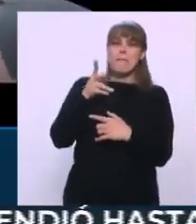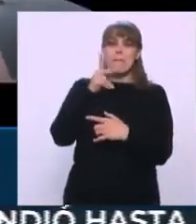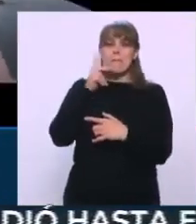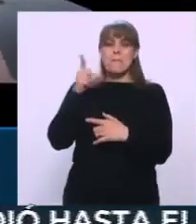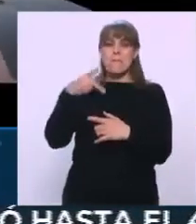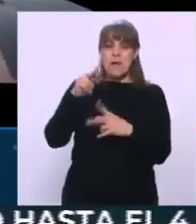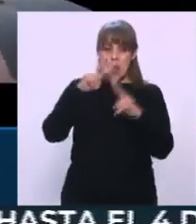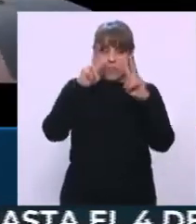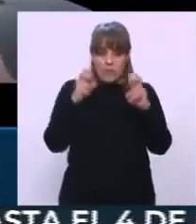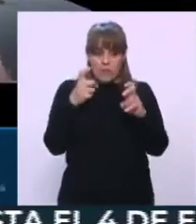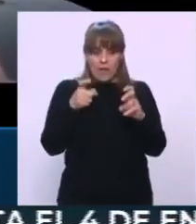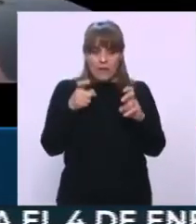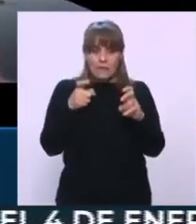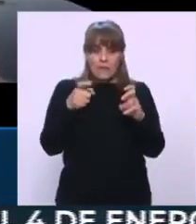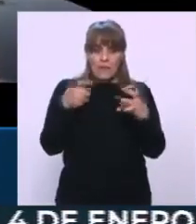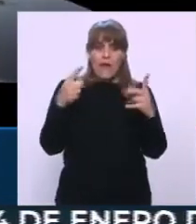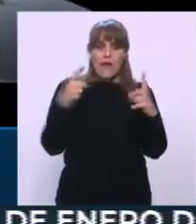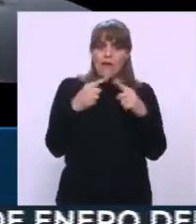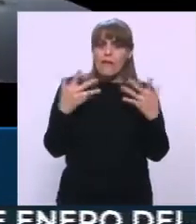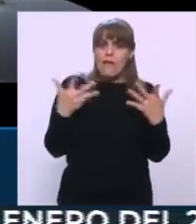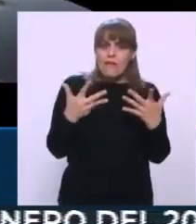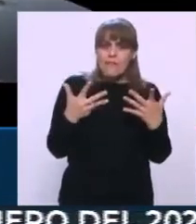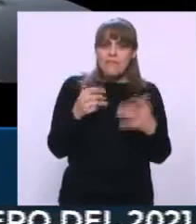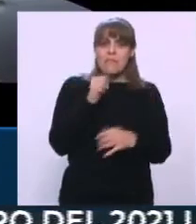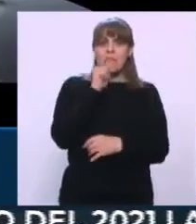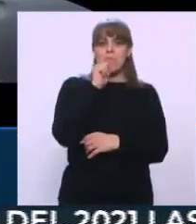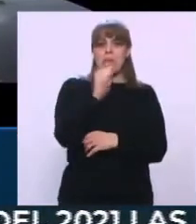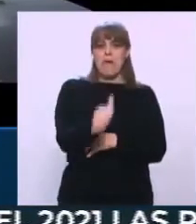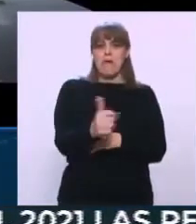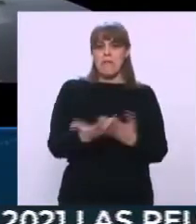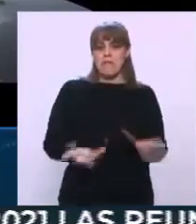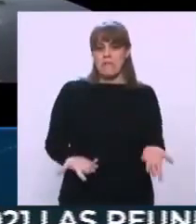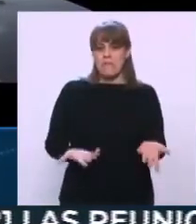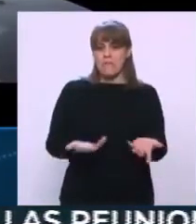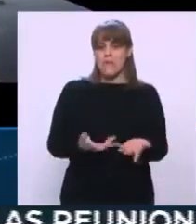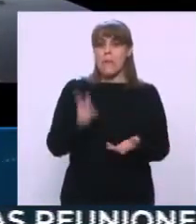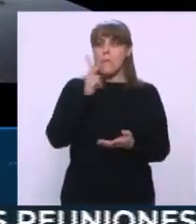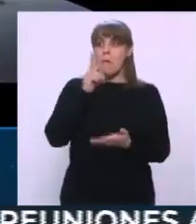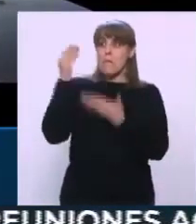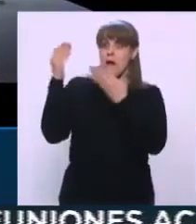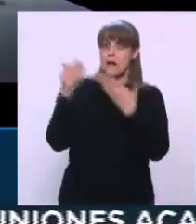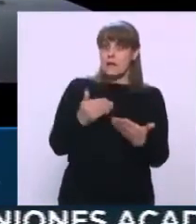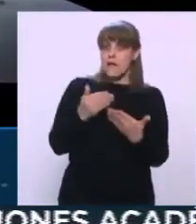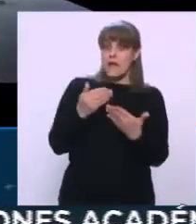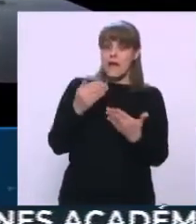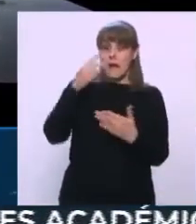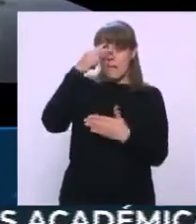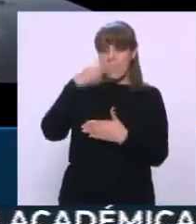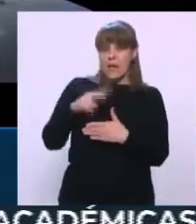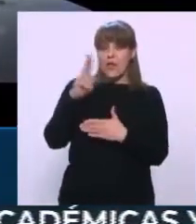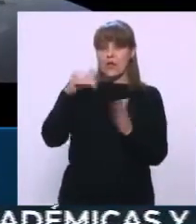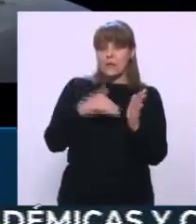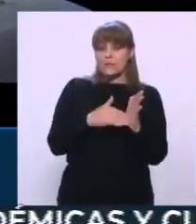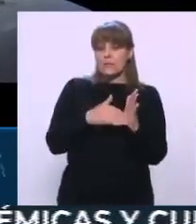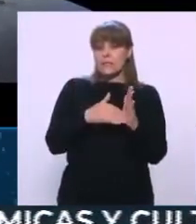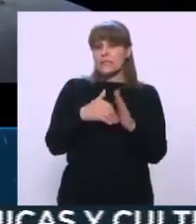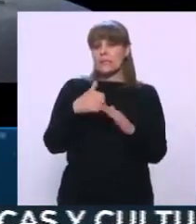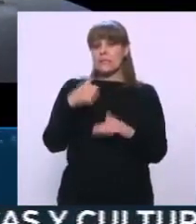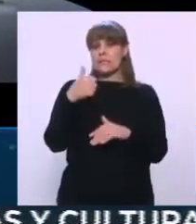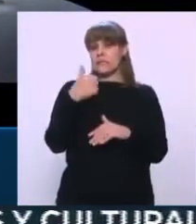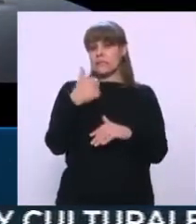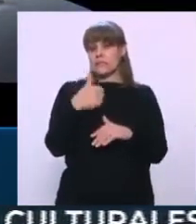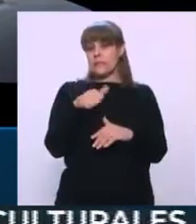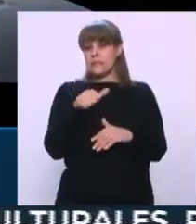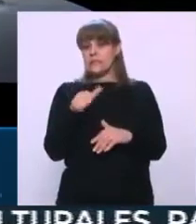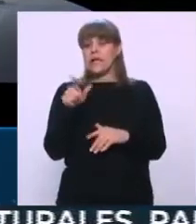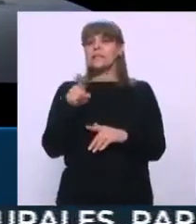esos temas? Absolutamente nada. Incluso el Papa vino a México en 2016 y regañó a los obispos.